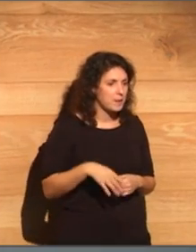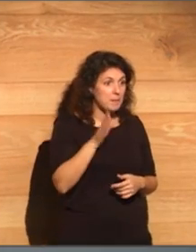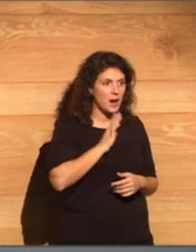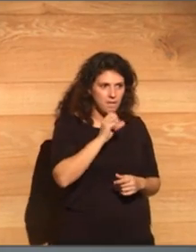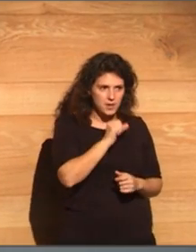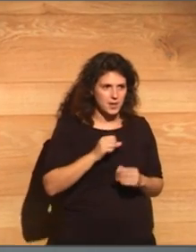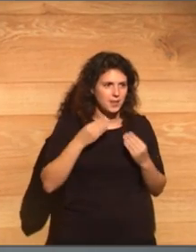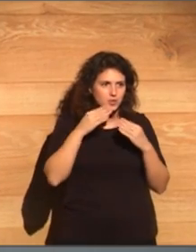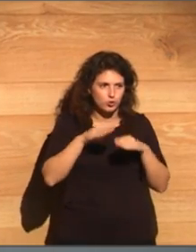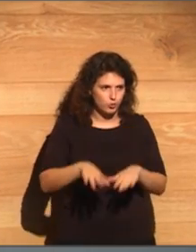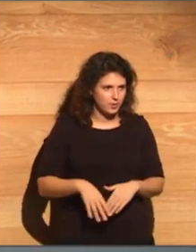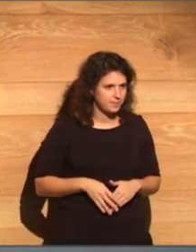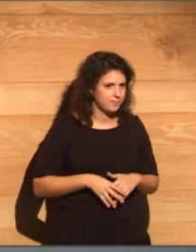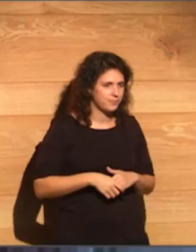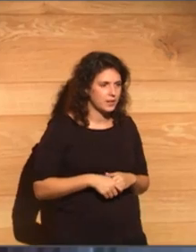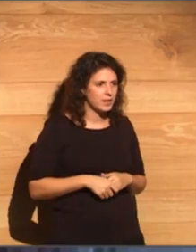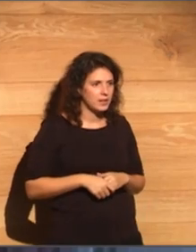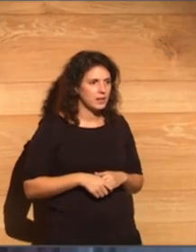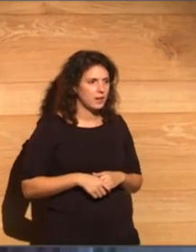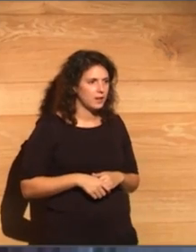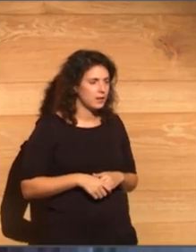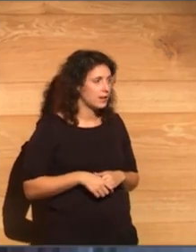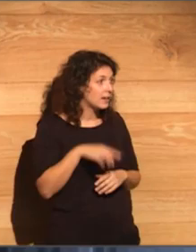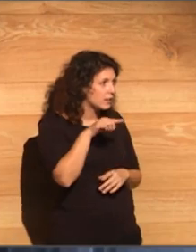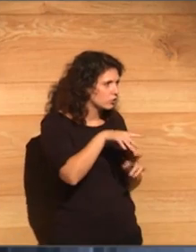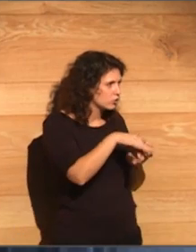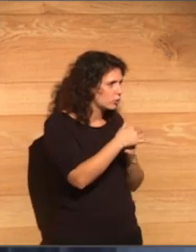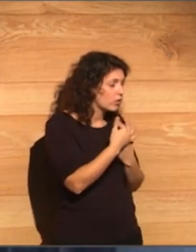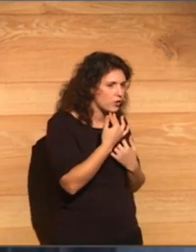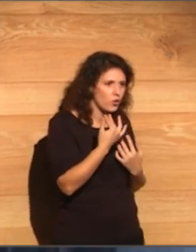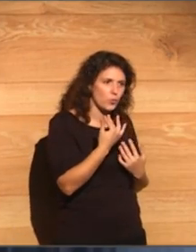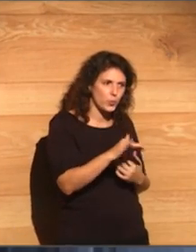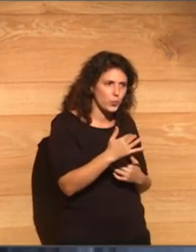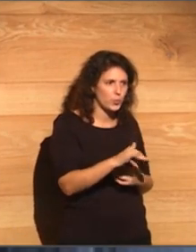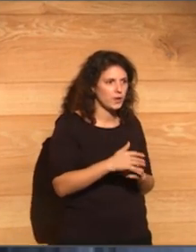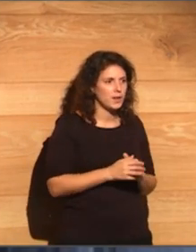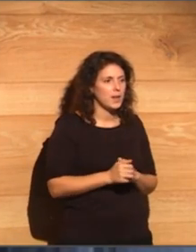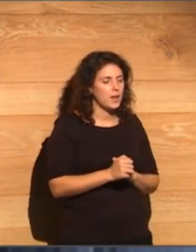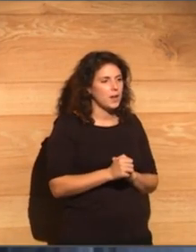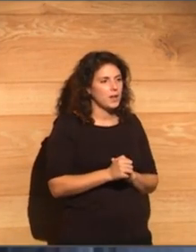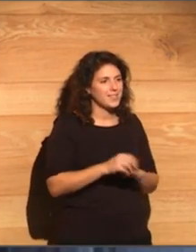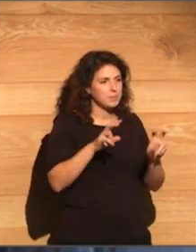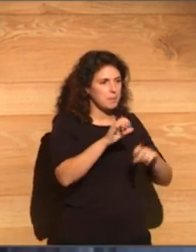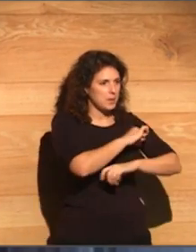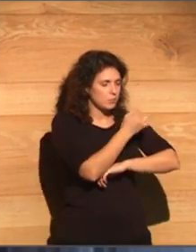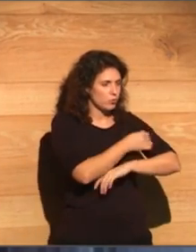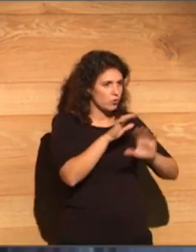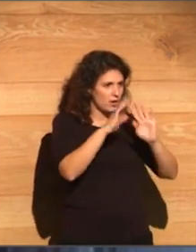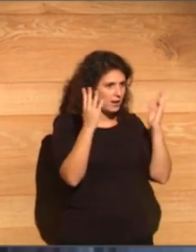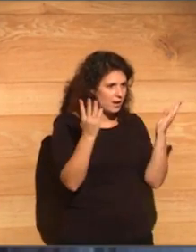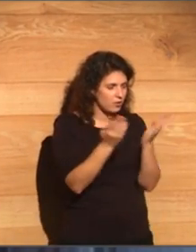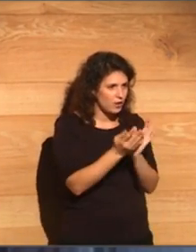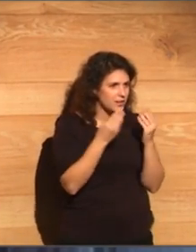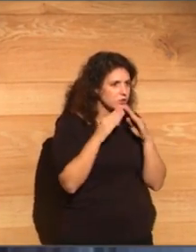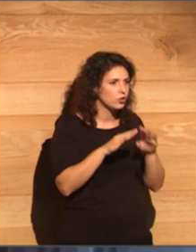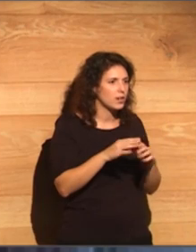de la película de Berlango. Qué maravilla de historia. Oye, si os. Esto es una situación extraordinariamente berlanguiana. Hay un momento en Patrimonio Nacional. Cuando Luis